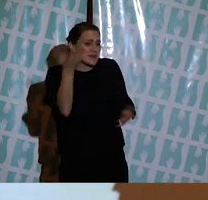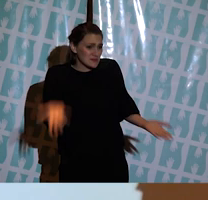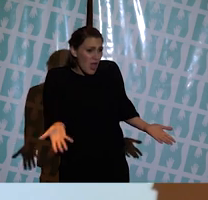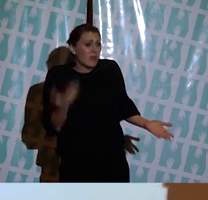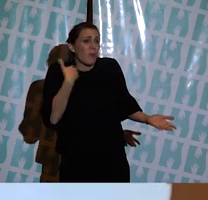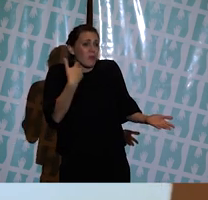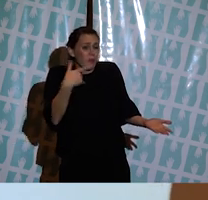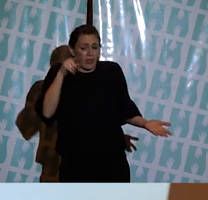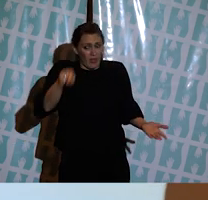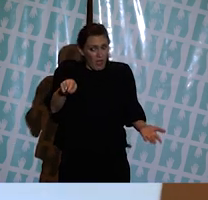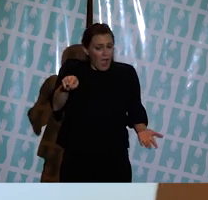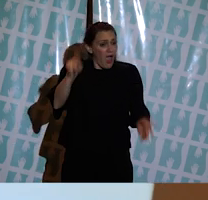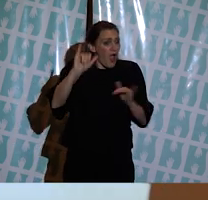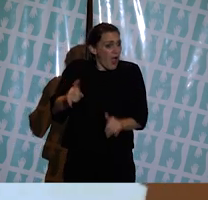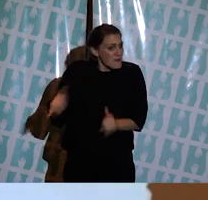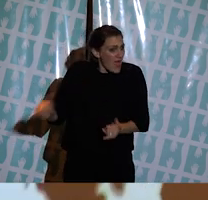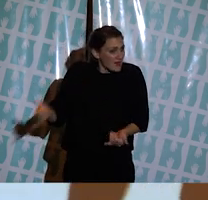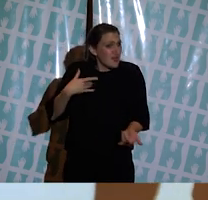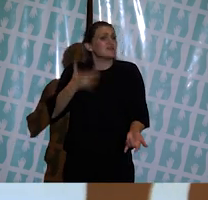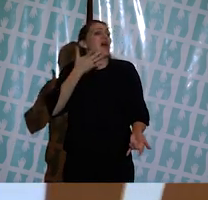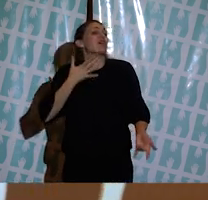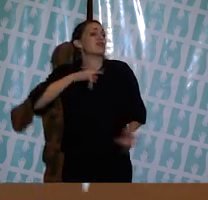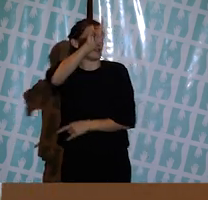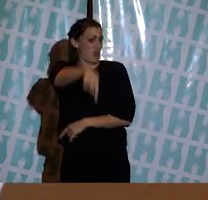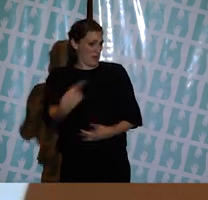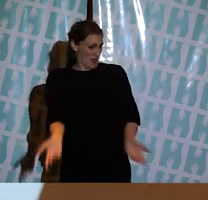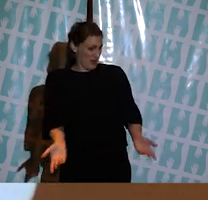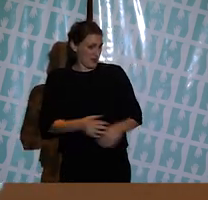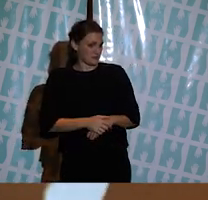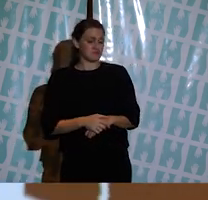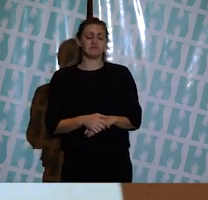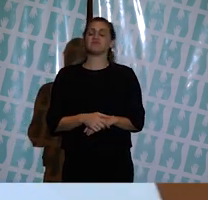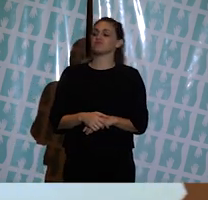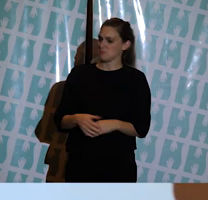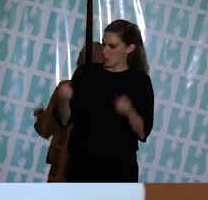convertirlos en adictos o no. Muy buena pregunta.